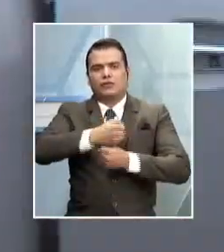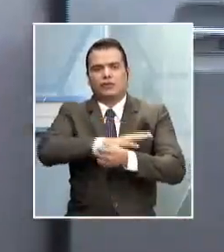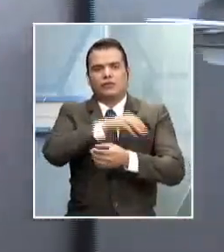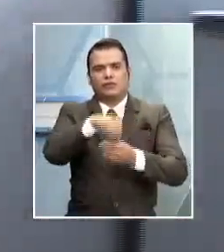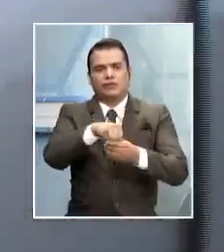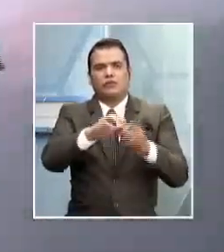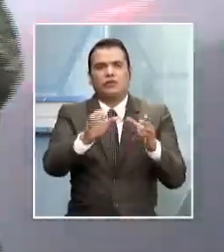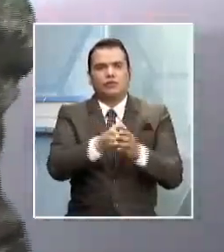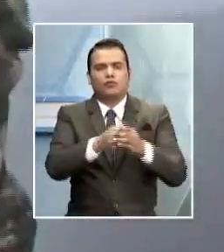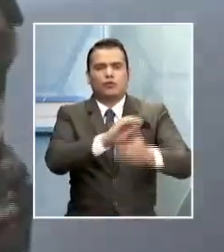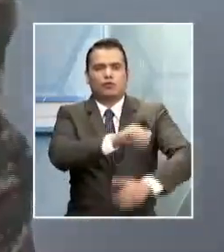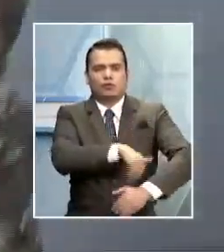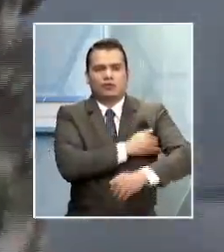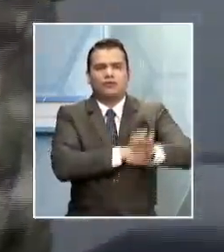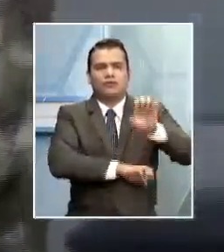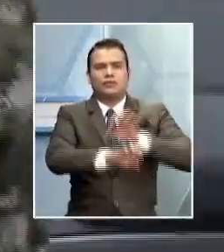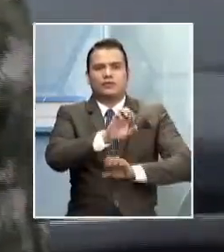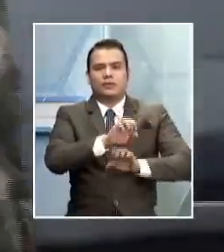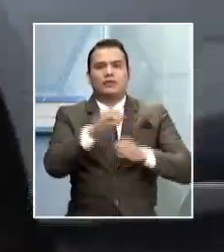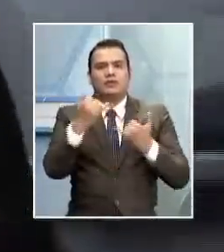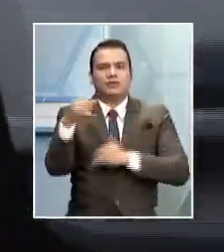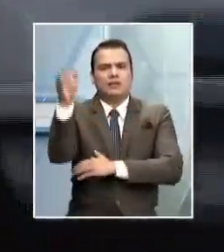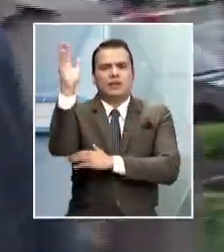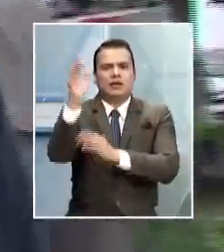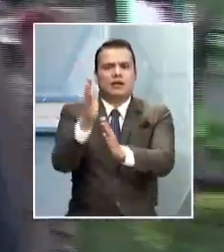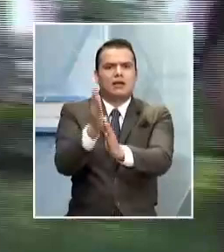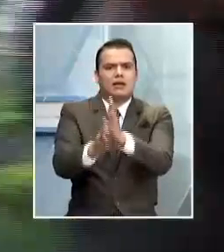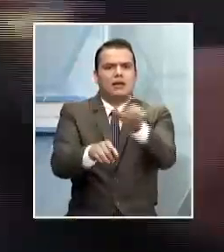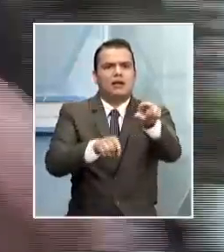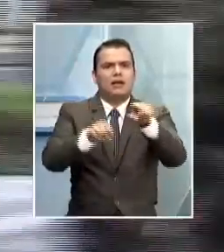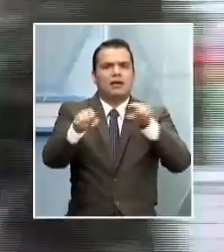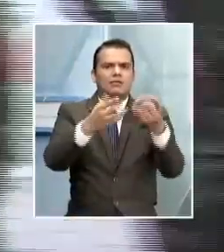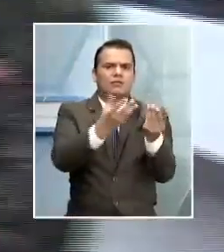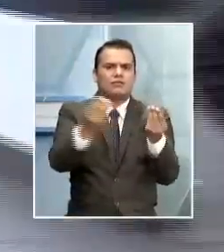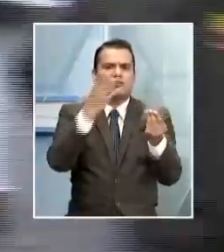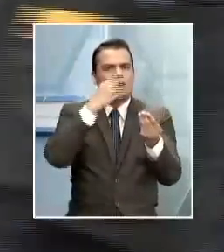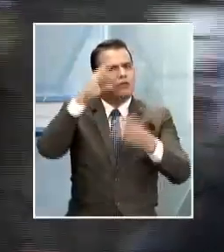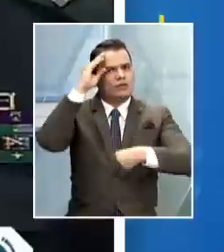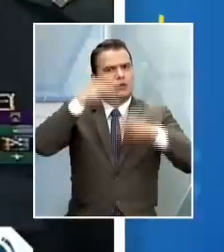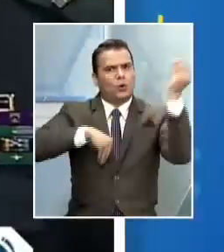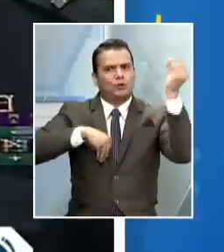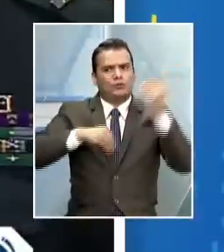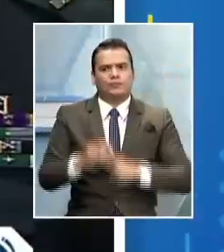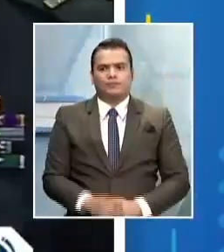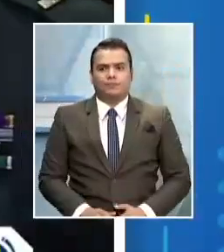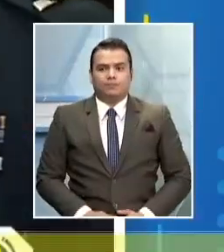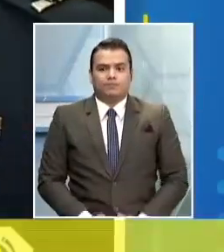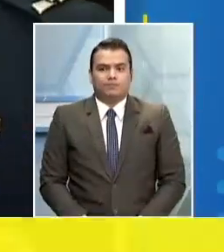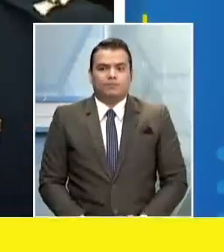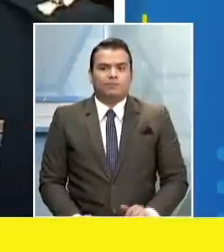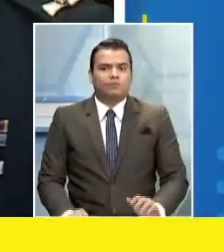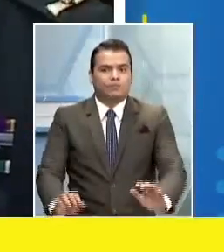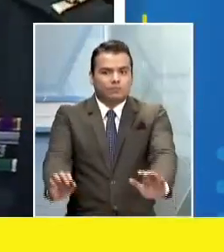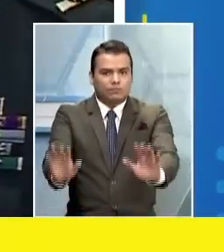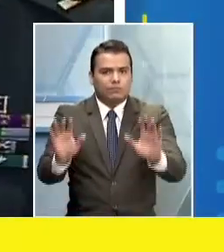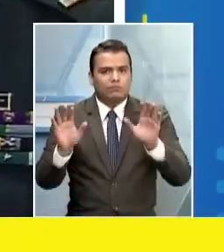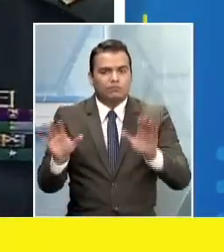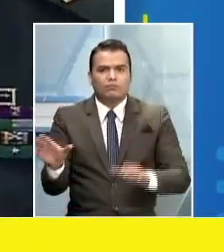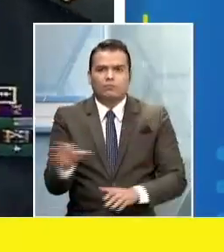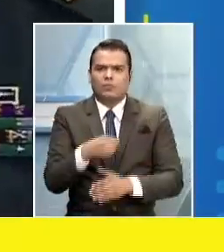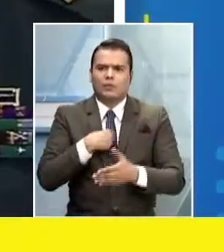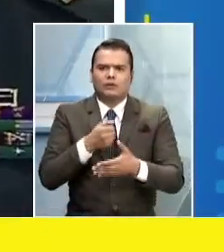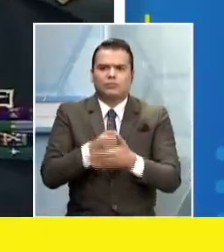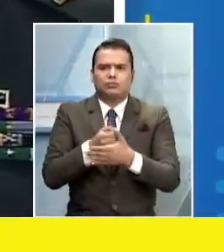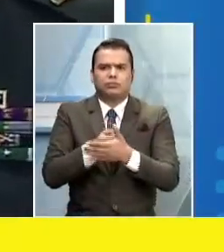defensa. Desde allí, en cada intervención rechazó el accionar de los grupos armados ilegales. La fuerza pública continuará actuando de